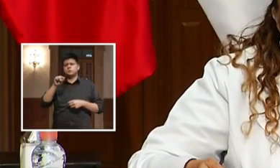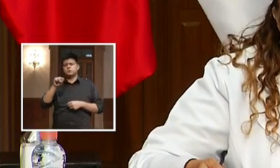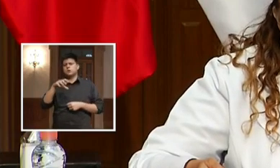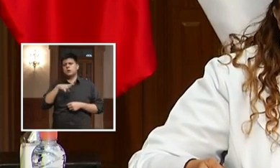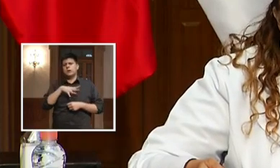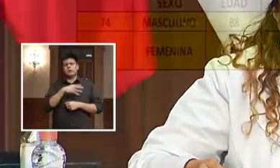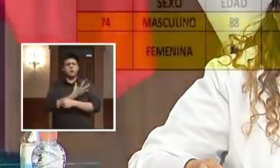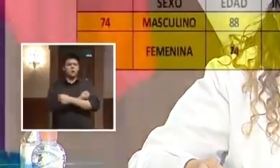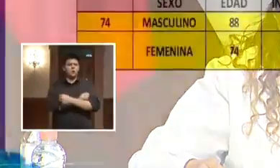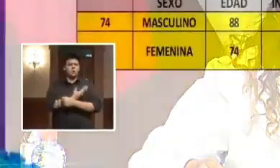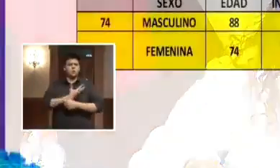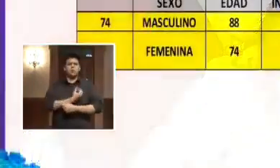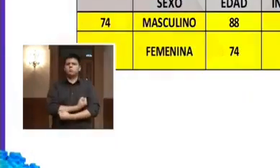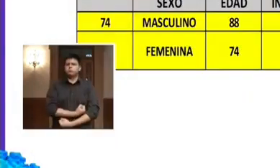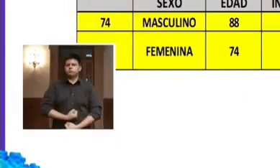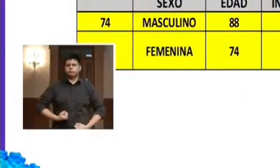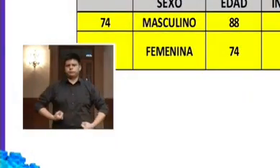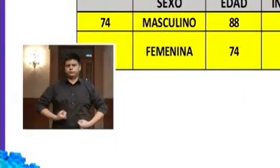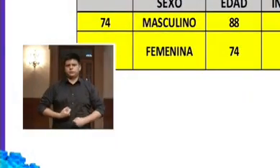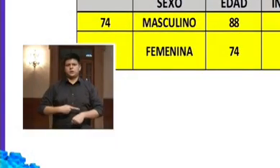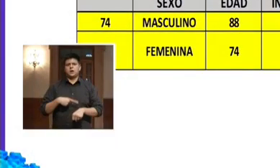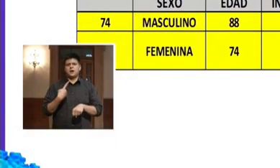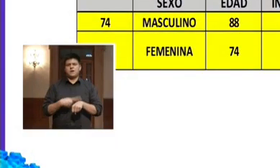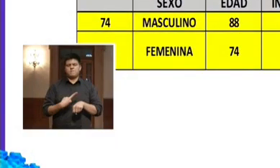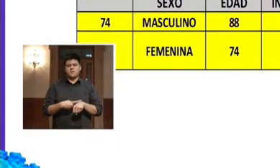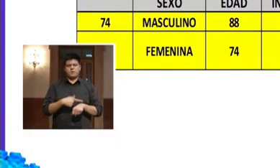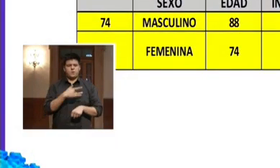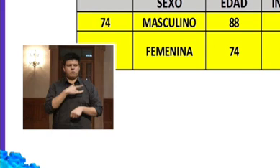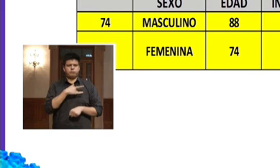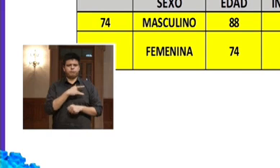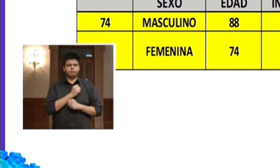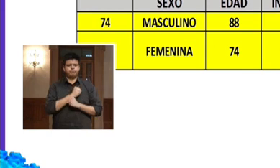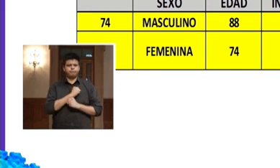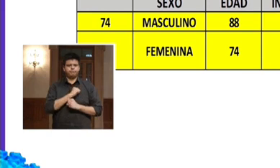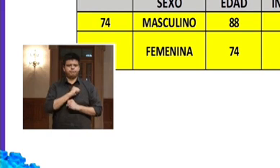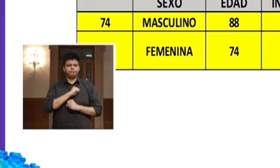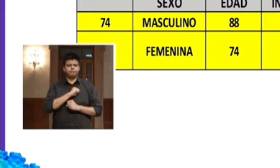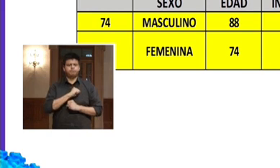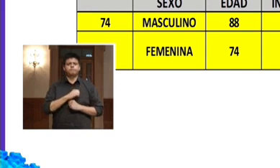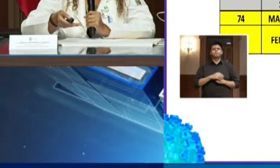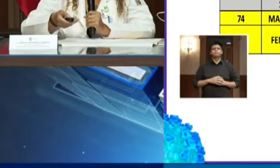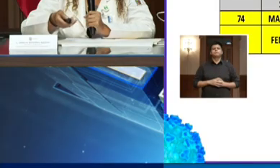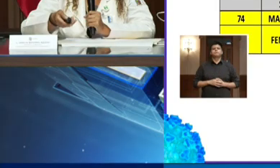hipertensión, obesidad y enfermedad cardiovascular.